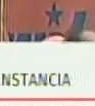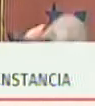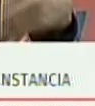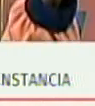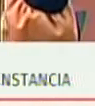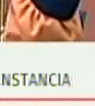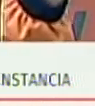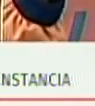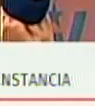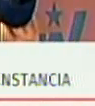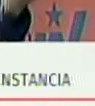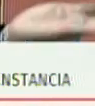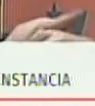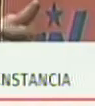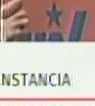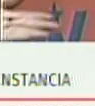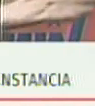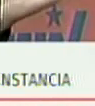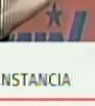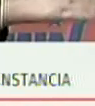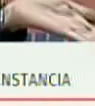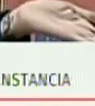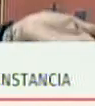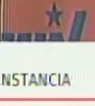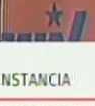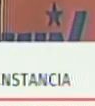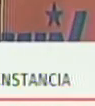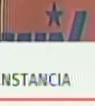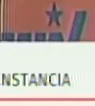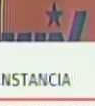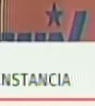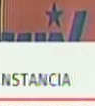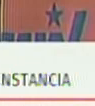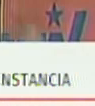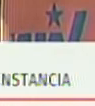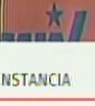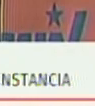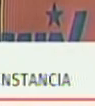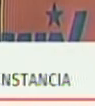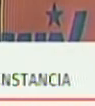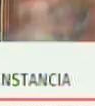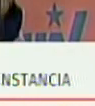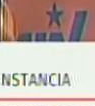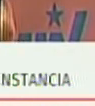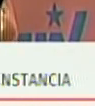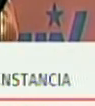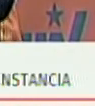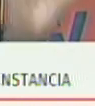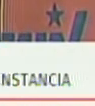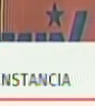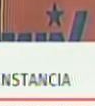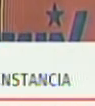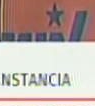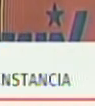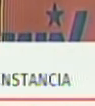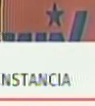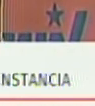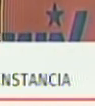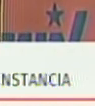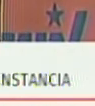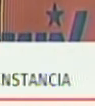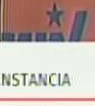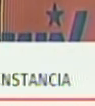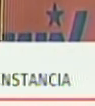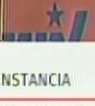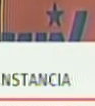realmente qué sucedió, si eran del Coqui o no eran del Coqui, o qué era lo que era. Eran de los rastrojos, parece. No lo sé, señor. Si usted me